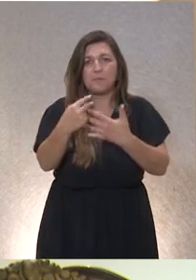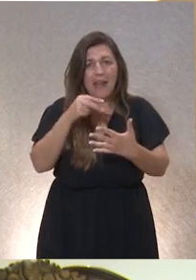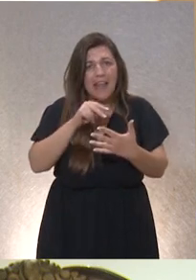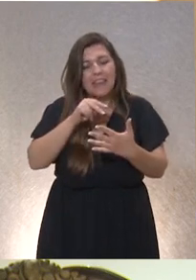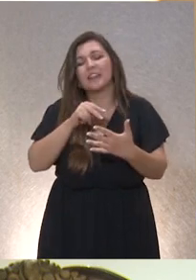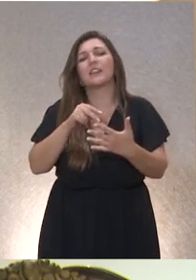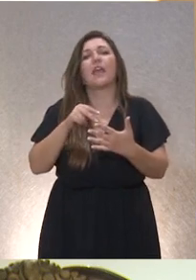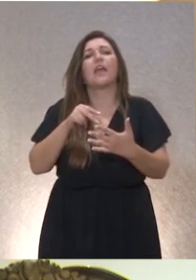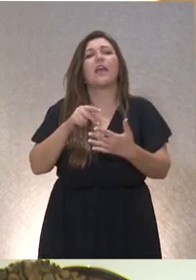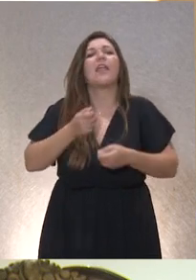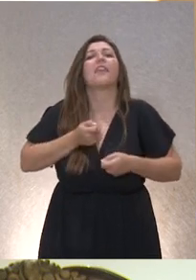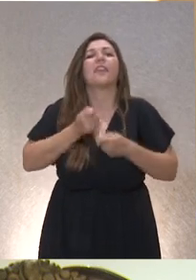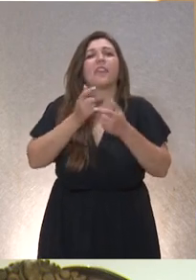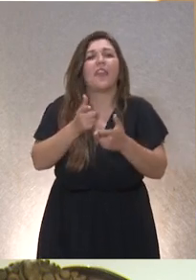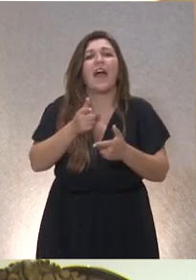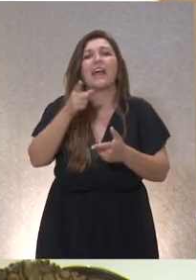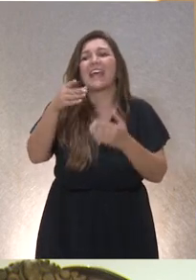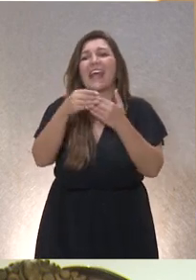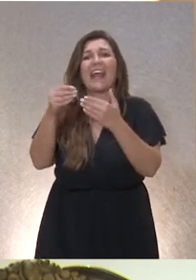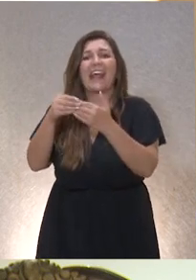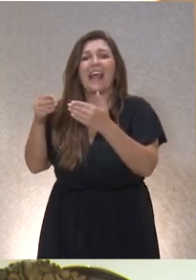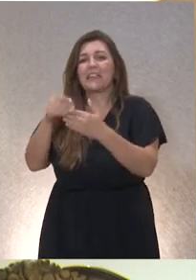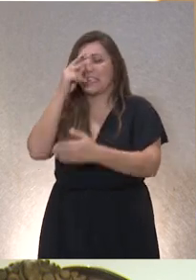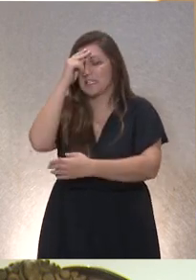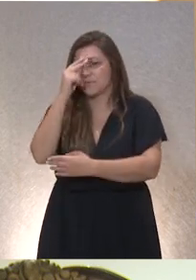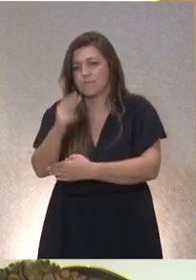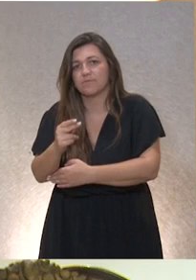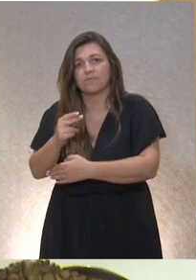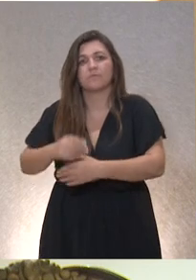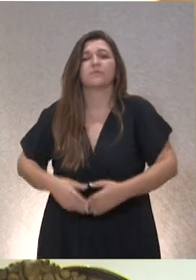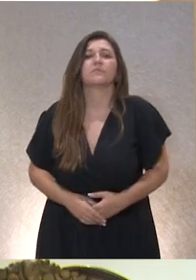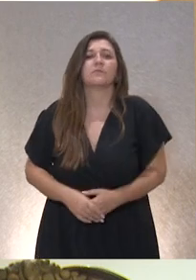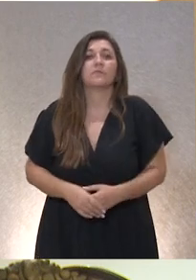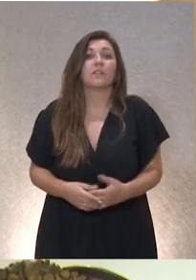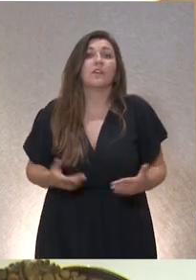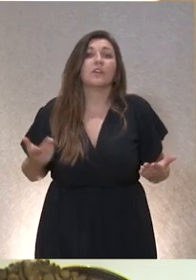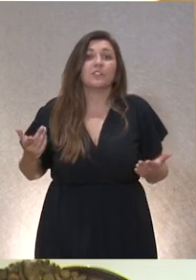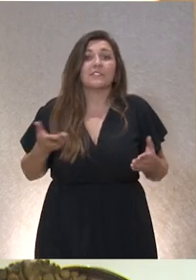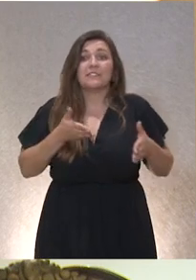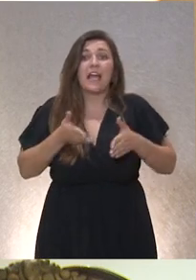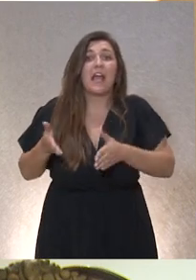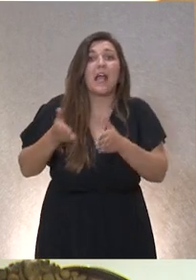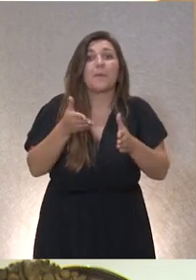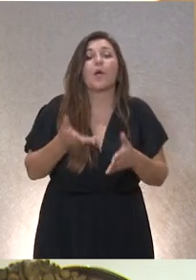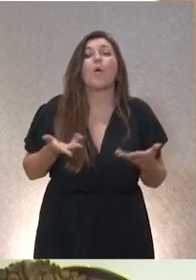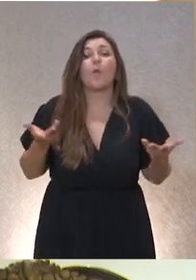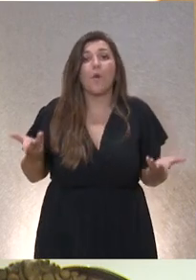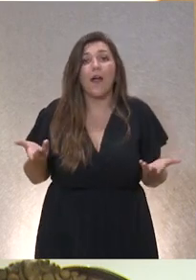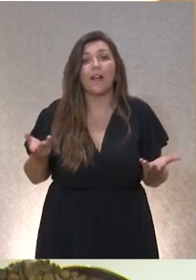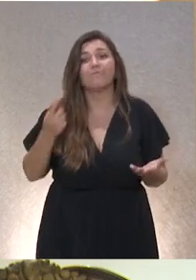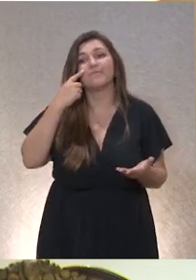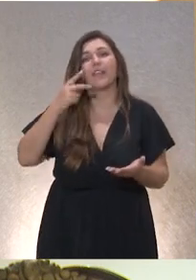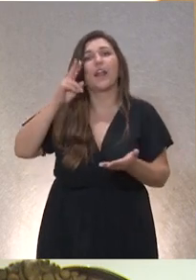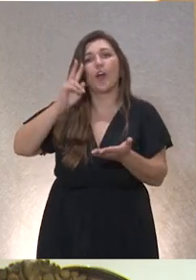intenciones y Leal a los clientes el camino por recorrer pasa por el reconocimiento de la situación